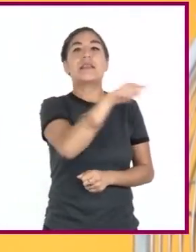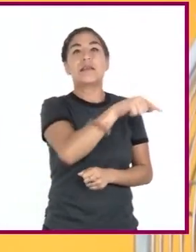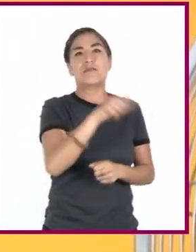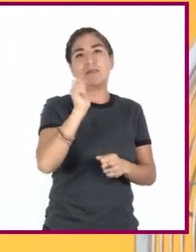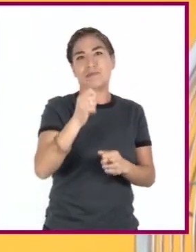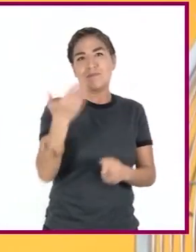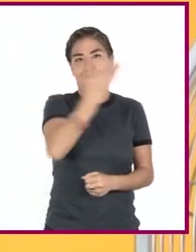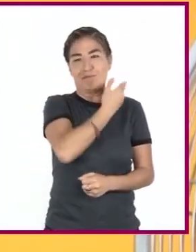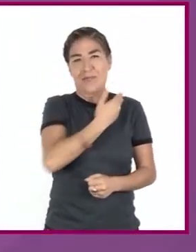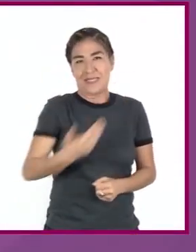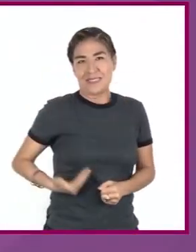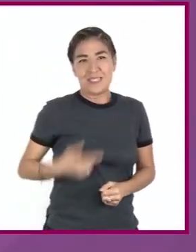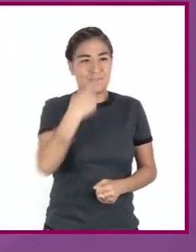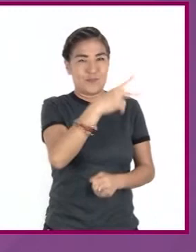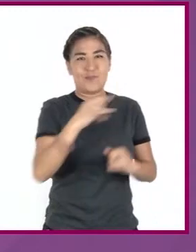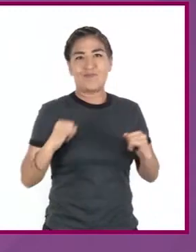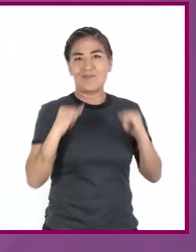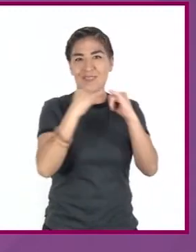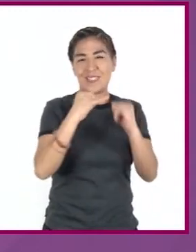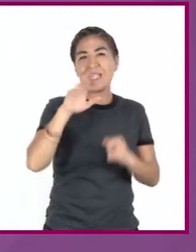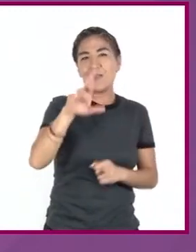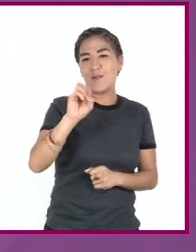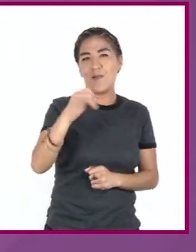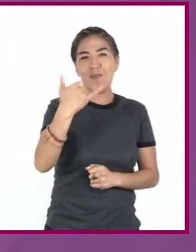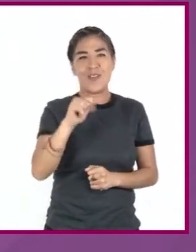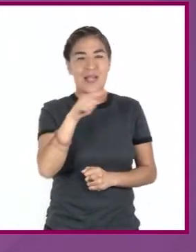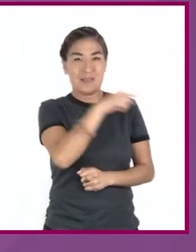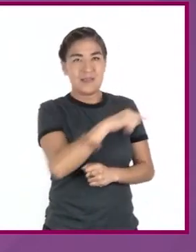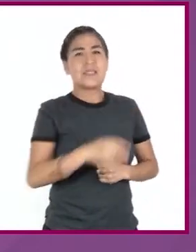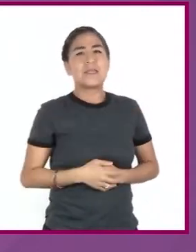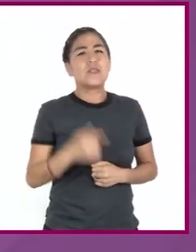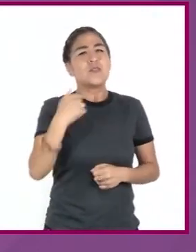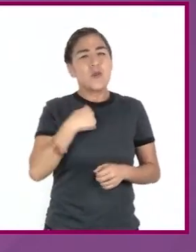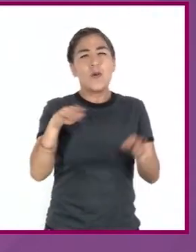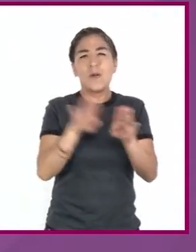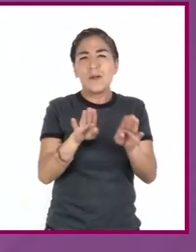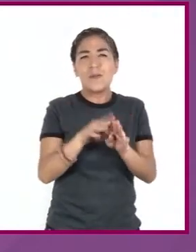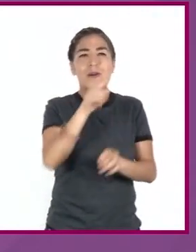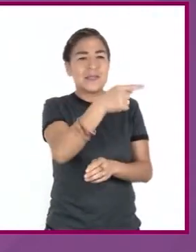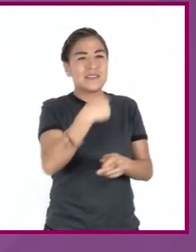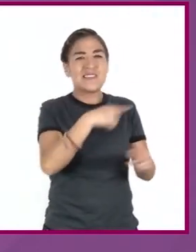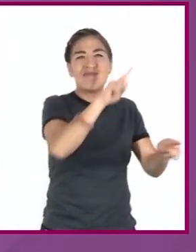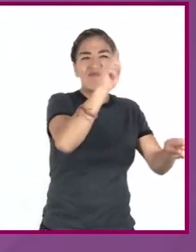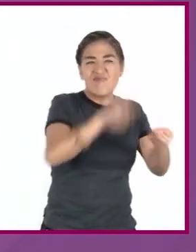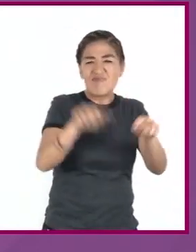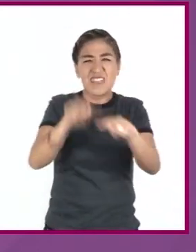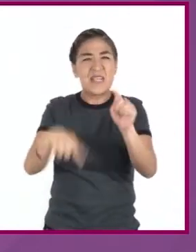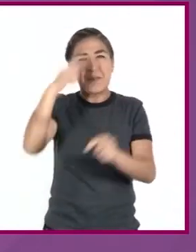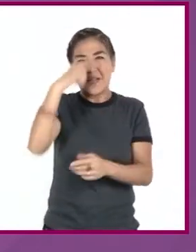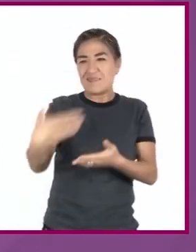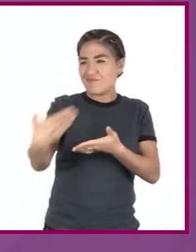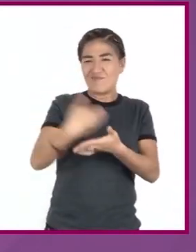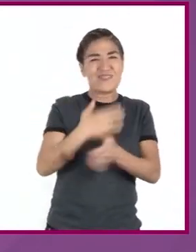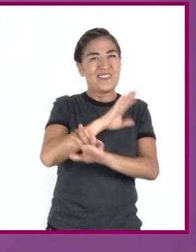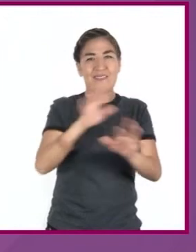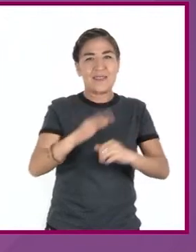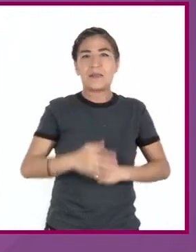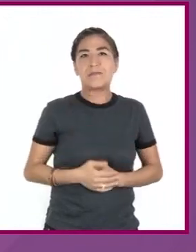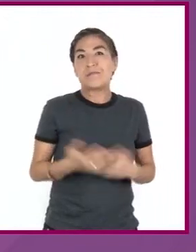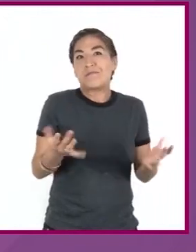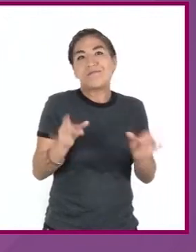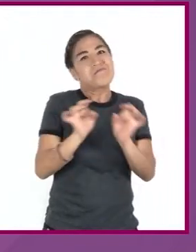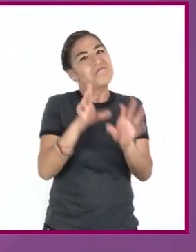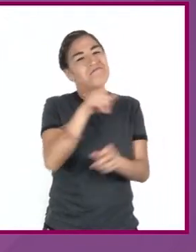Royal Society. Trató de convencer a los miembros que me habían propuesto de que retiraran la candidatura, pero no lo